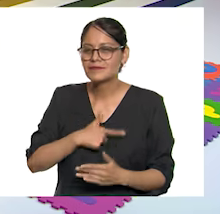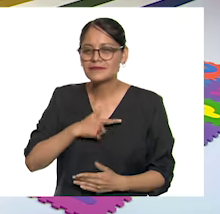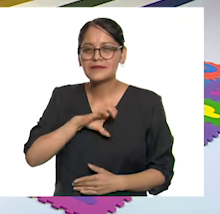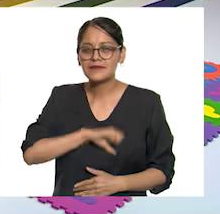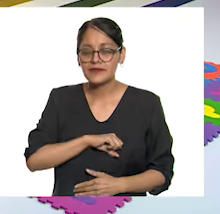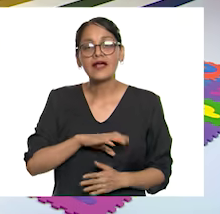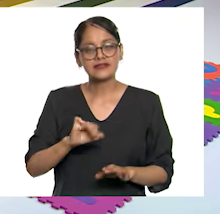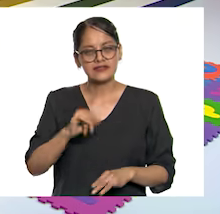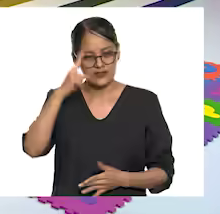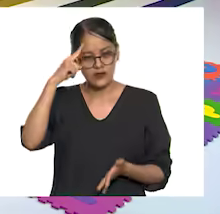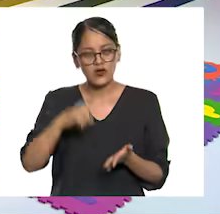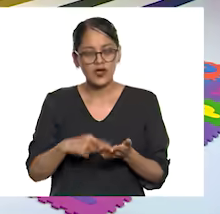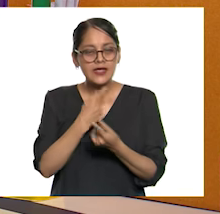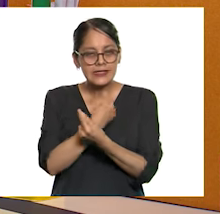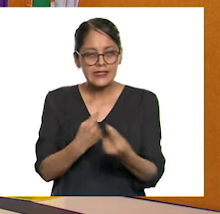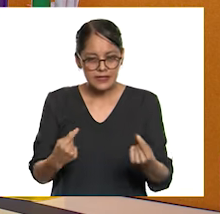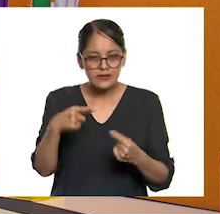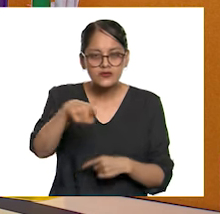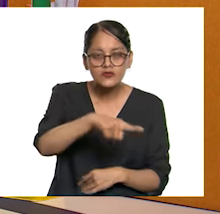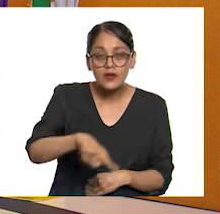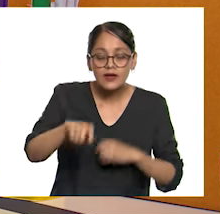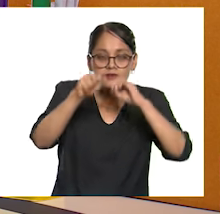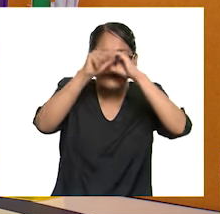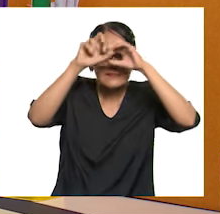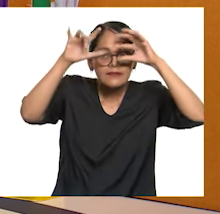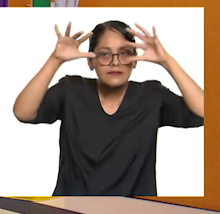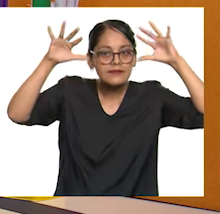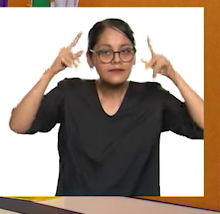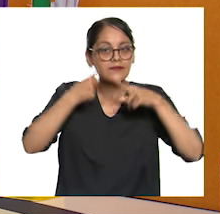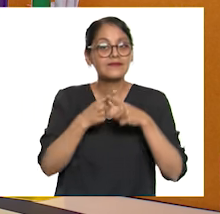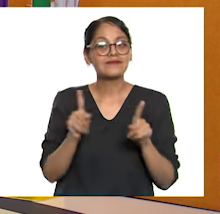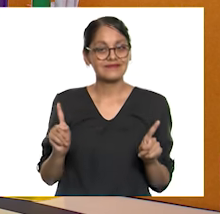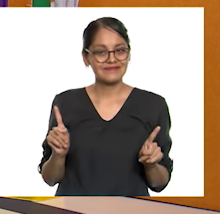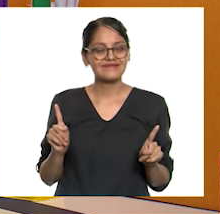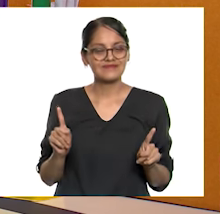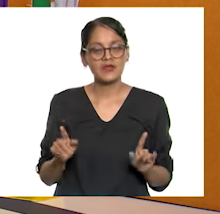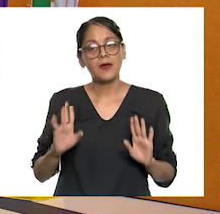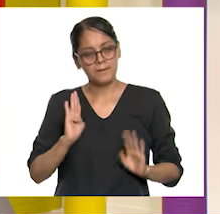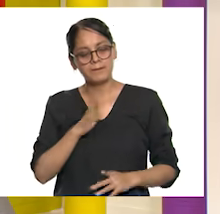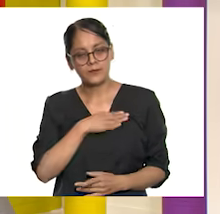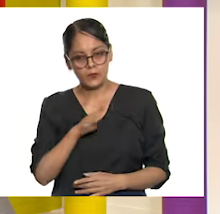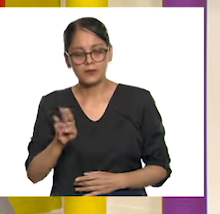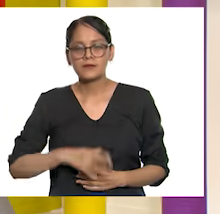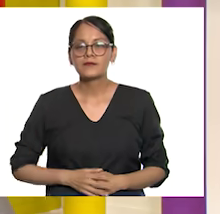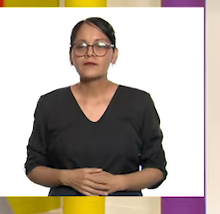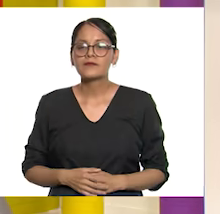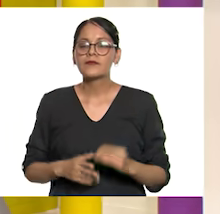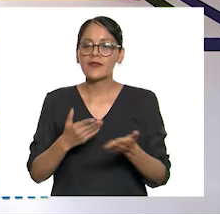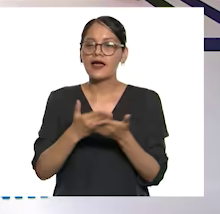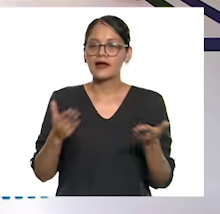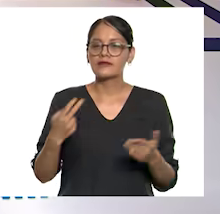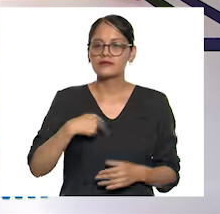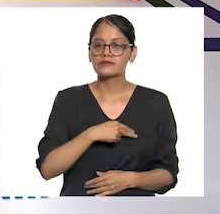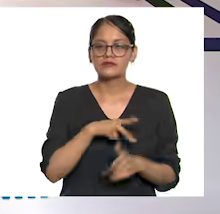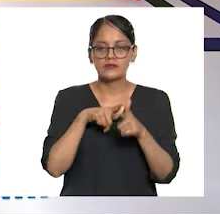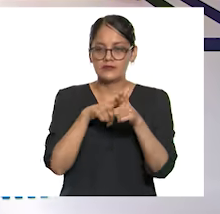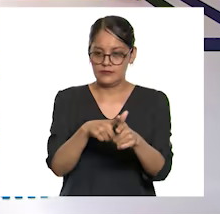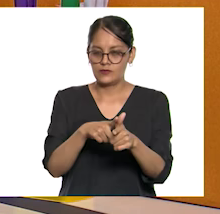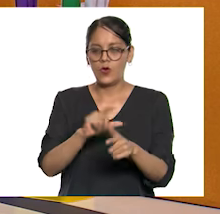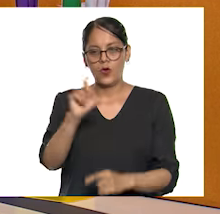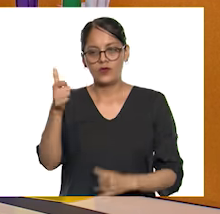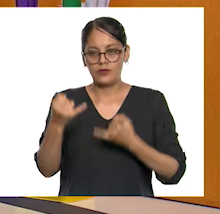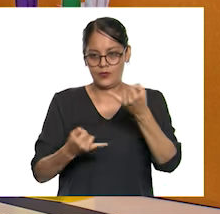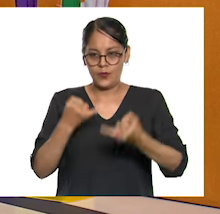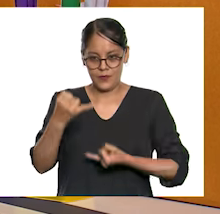segura que cada niño y niña se lo imaginó de manera distinta, pero bueno, ¿qué les parece si ahora pasamos a un